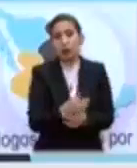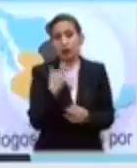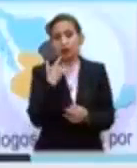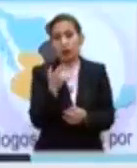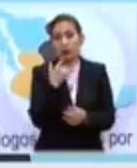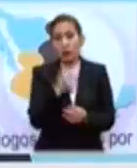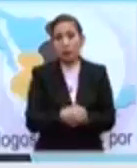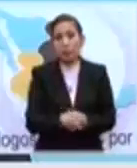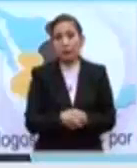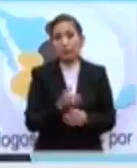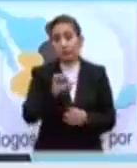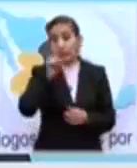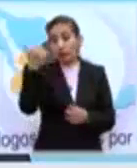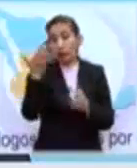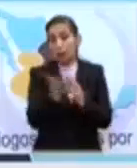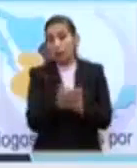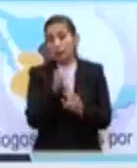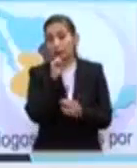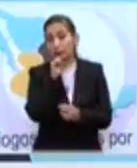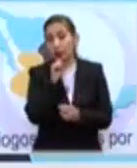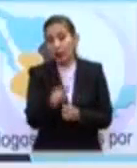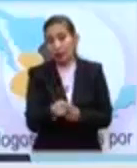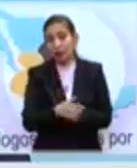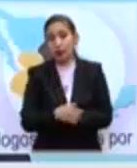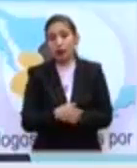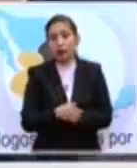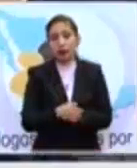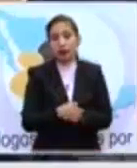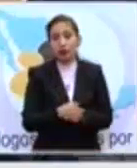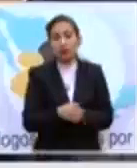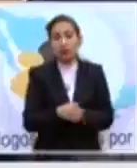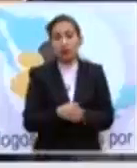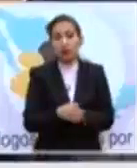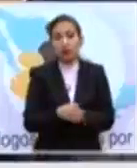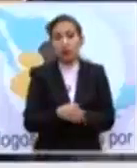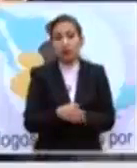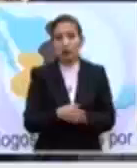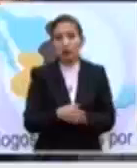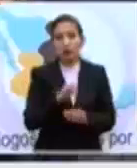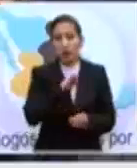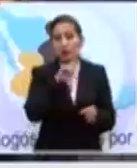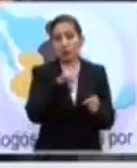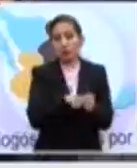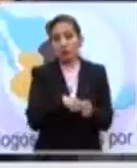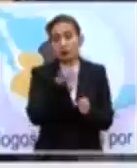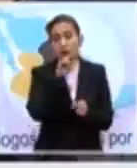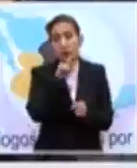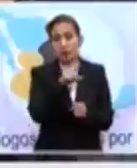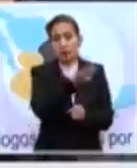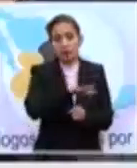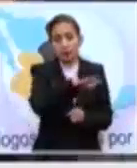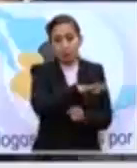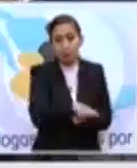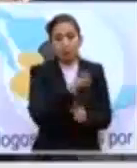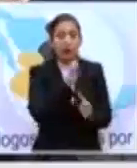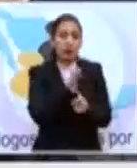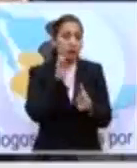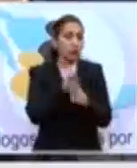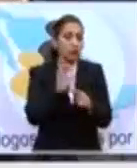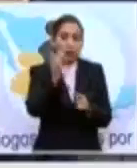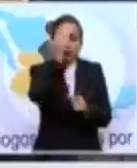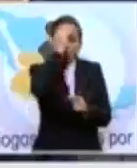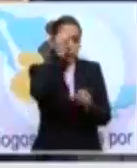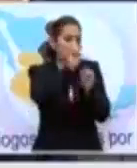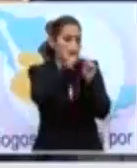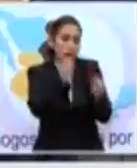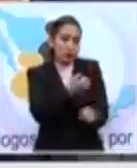ahorita, y la otra parte también en el tener la atención de alta especialidad también con buenos resultados. Entonces, ¿hay que conocer el